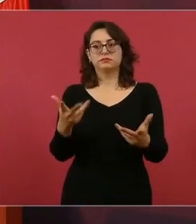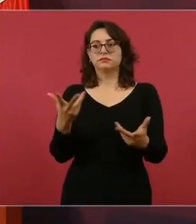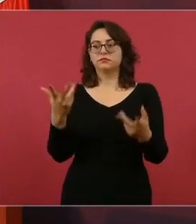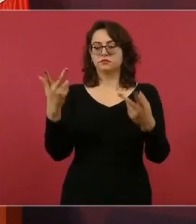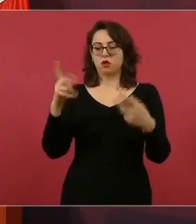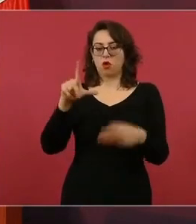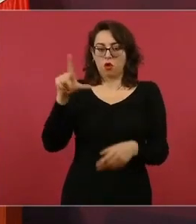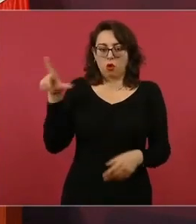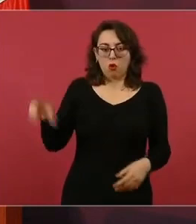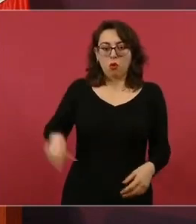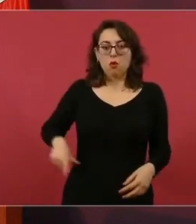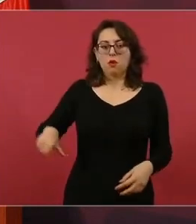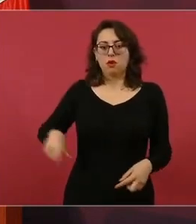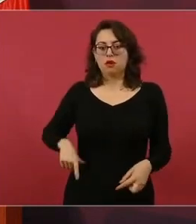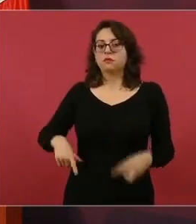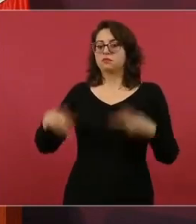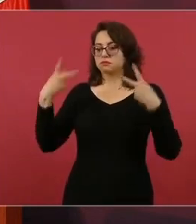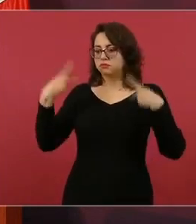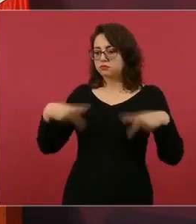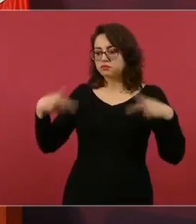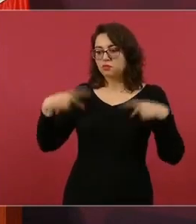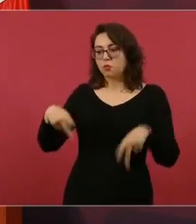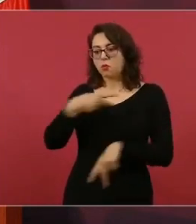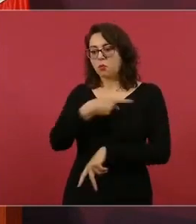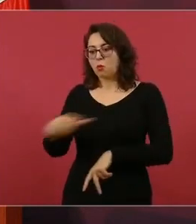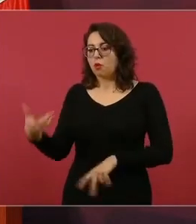en la base de la pirámide social,